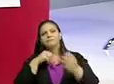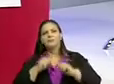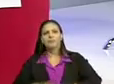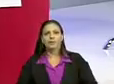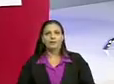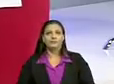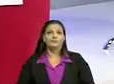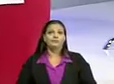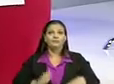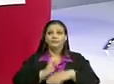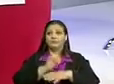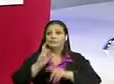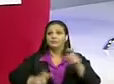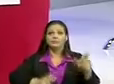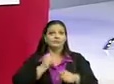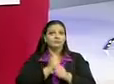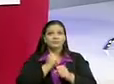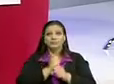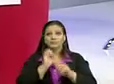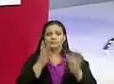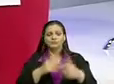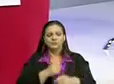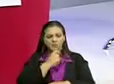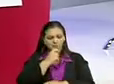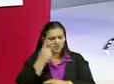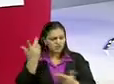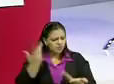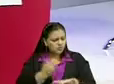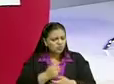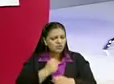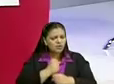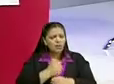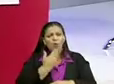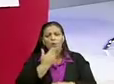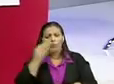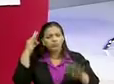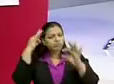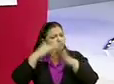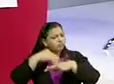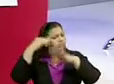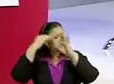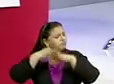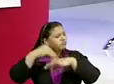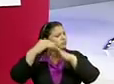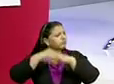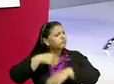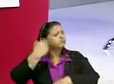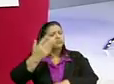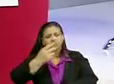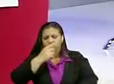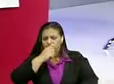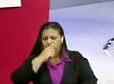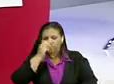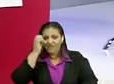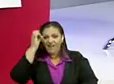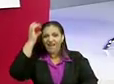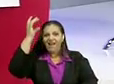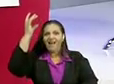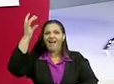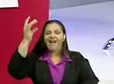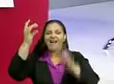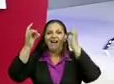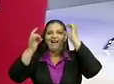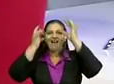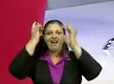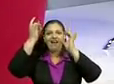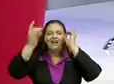otros ecuatorianos con iniciativa, con deseos de perseverar, de salir adelante, puedan también acometer en emprendimientos